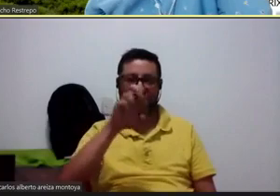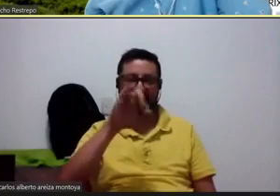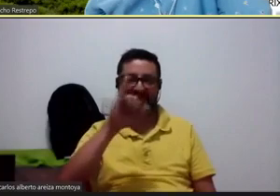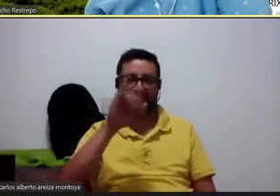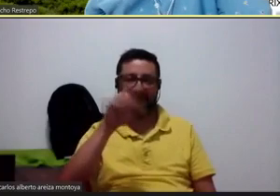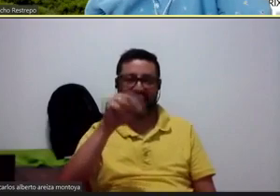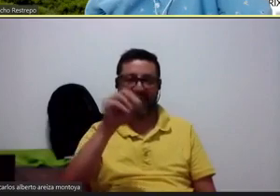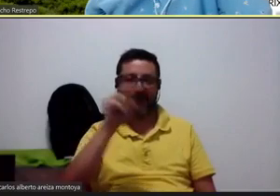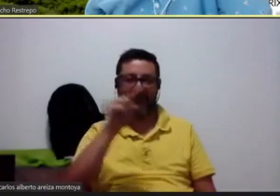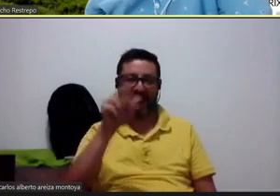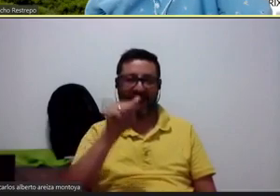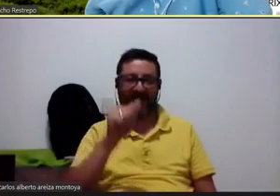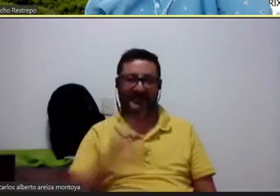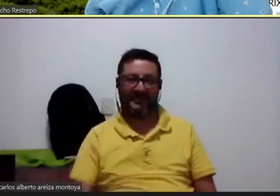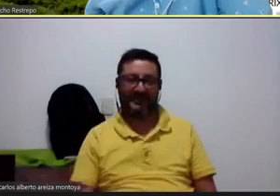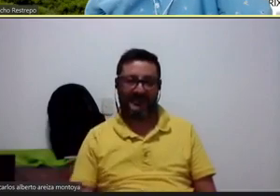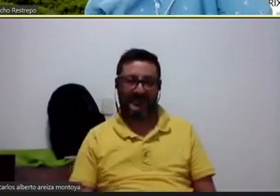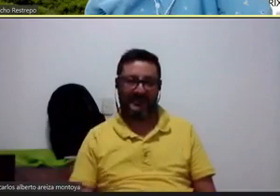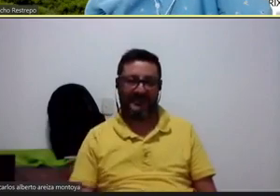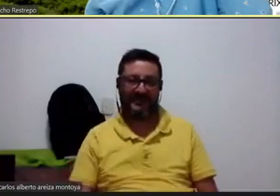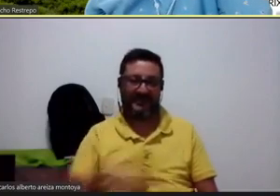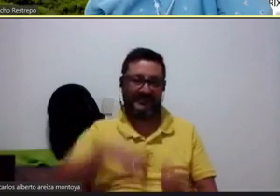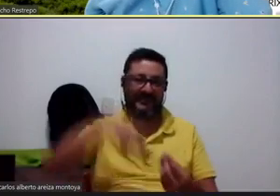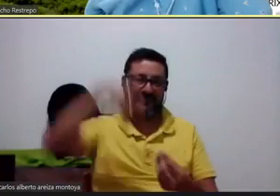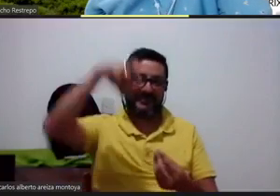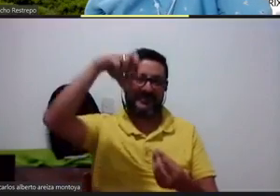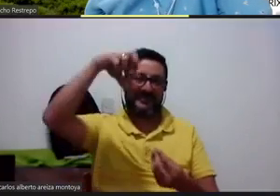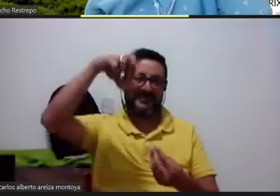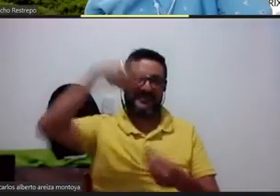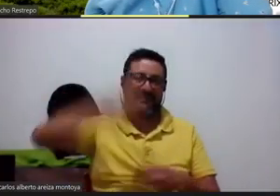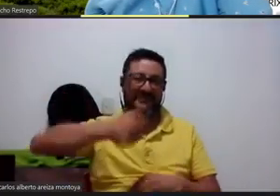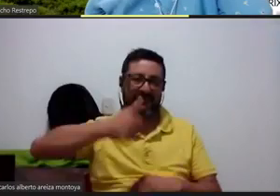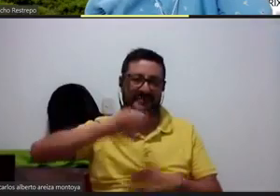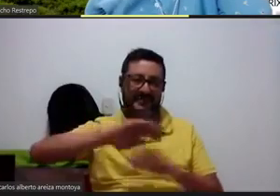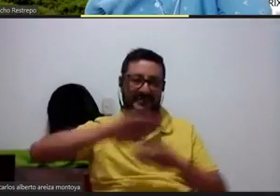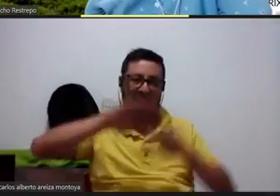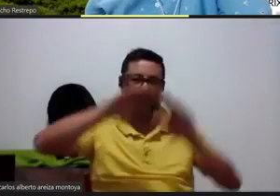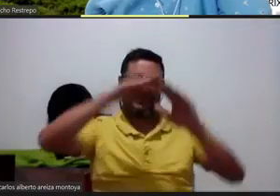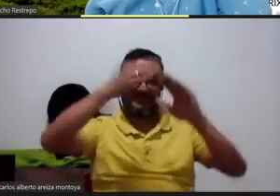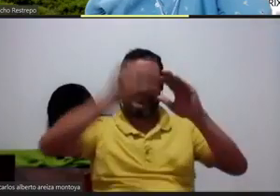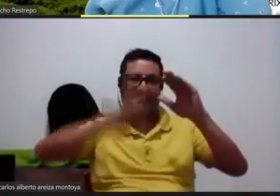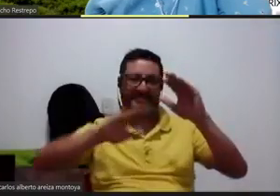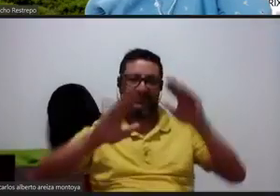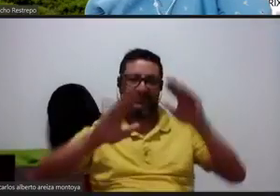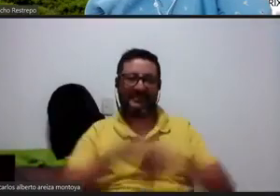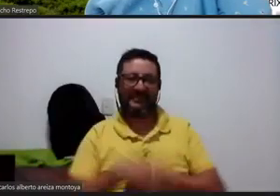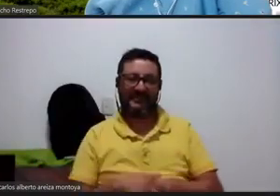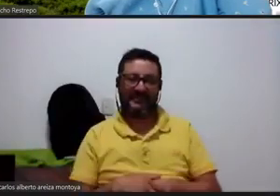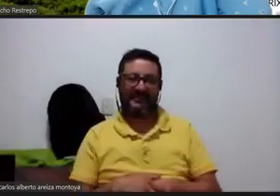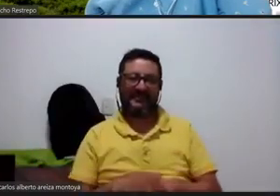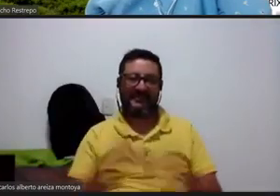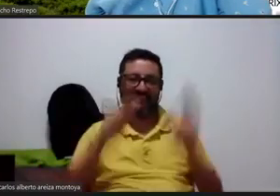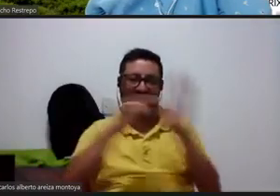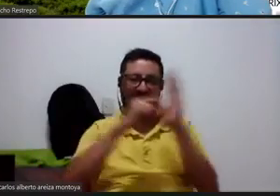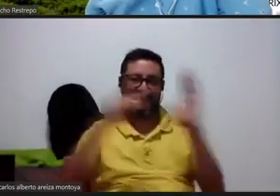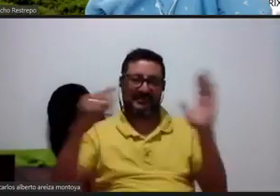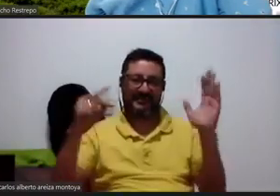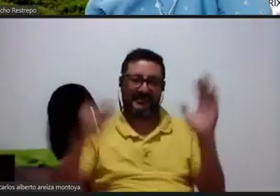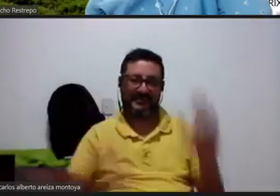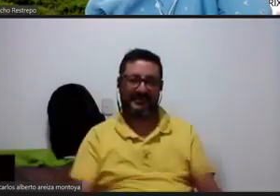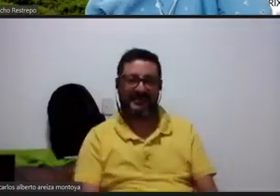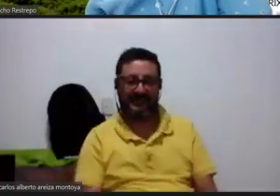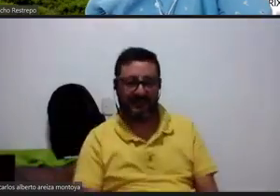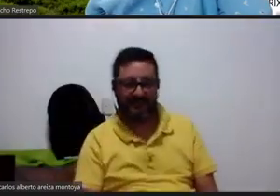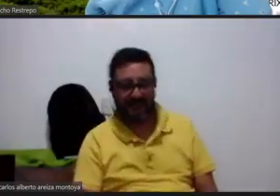alto rendimiento, pero en la parte alta de Palmas. Por allá también hicieron piscina. Hay una piscina